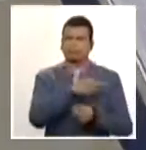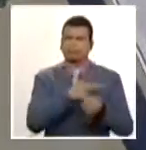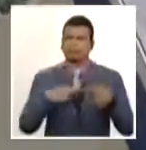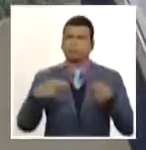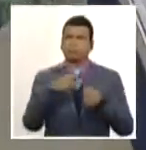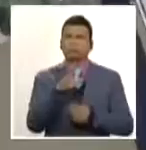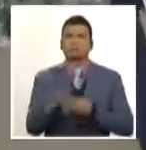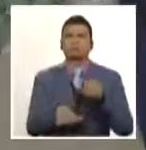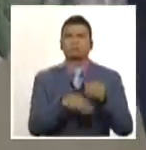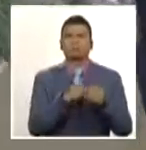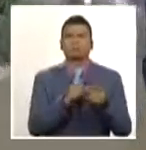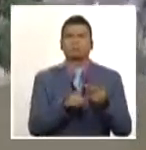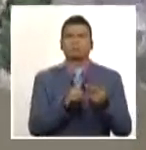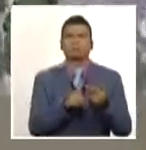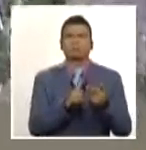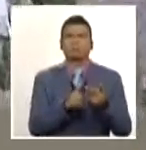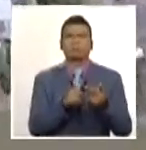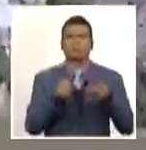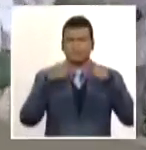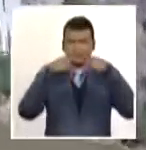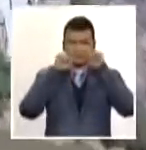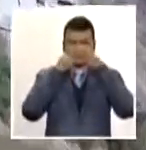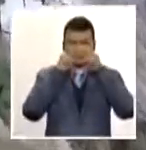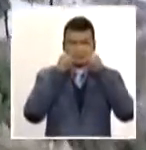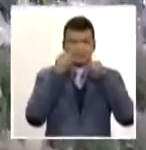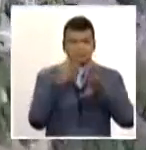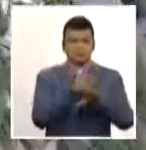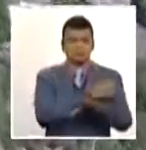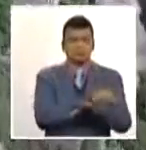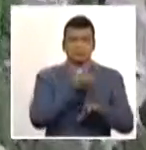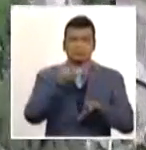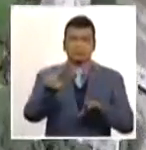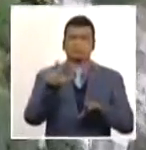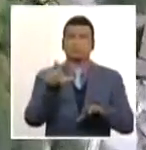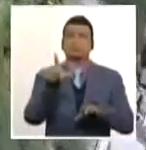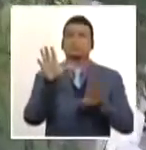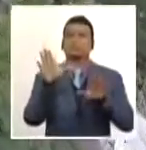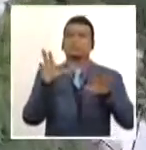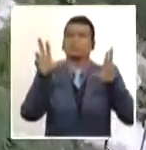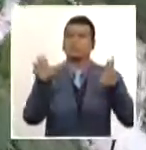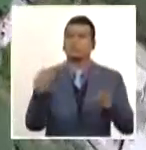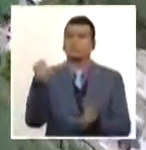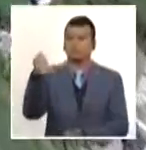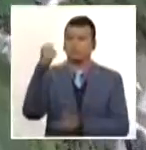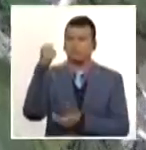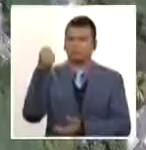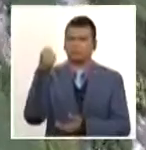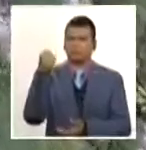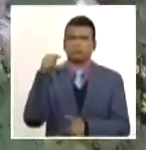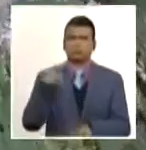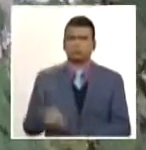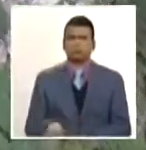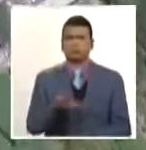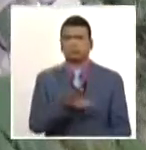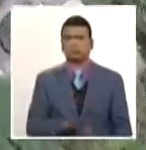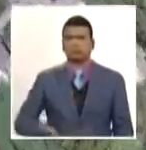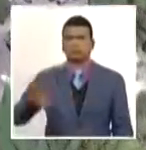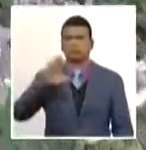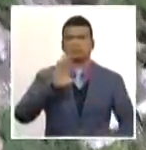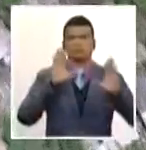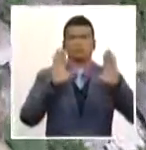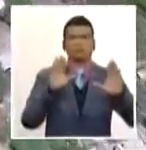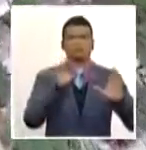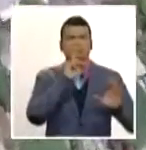también se ven los cultivos de caña de azúcar y en un principio yo le preguntaba por los diferentes patrones económicos de nuestro querido departamento.